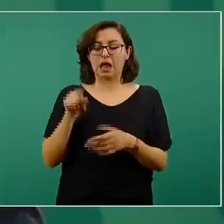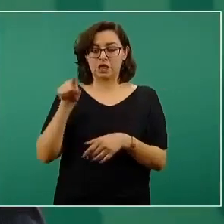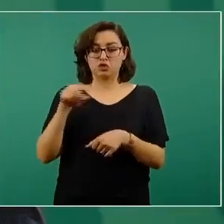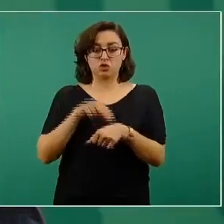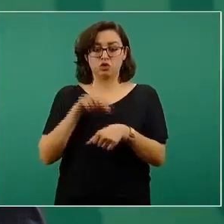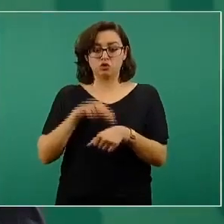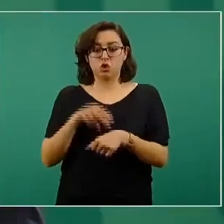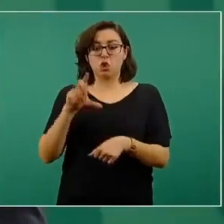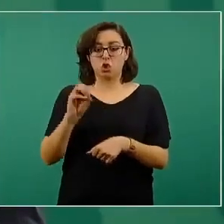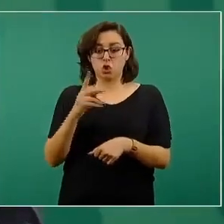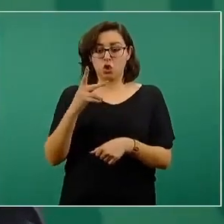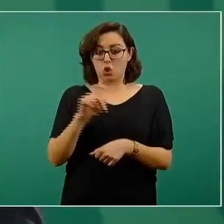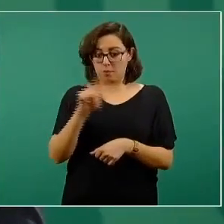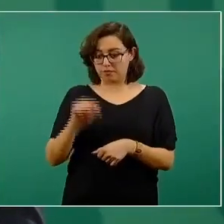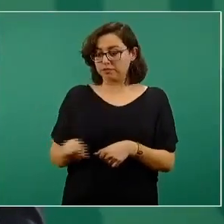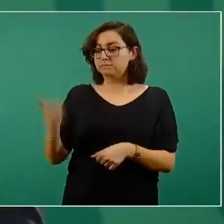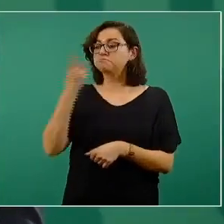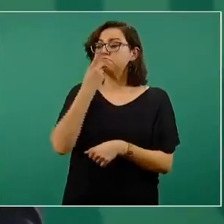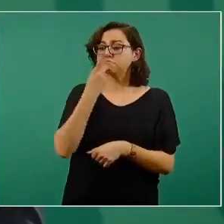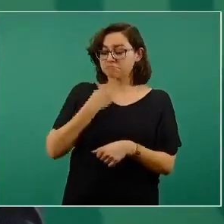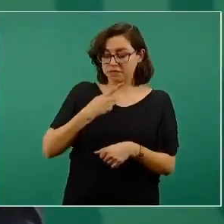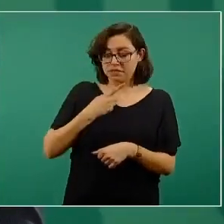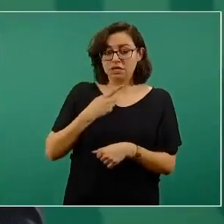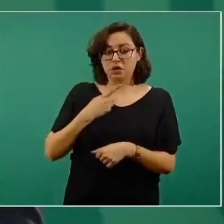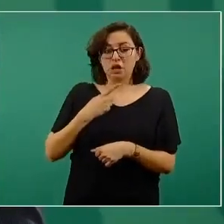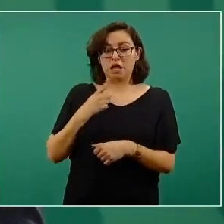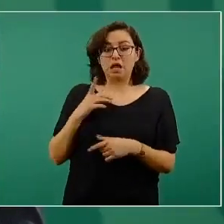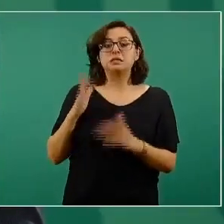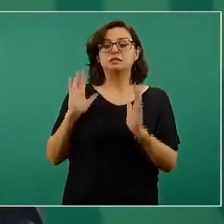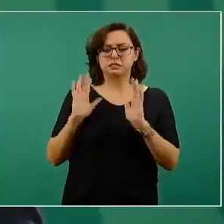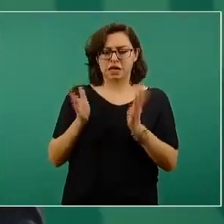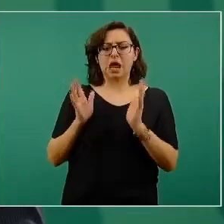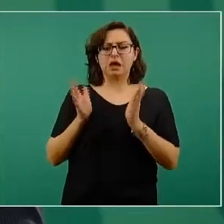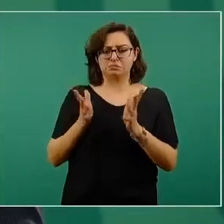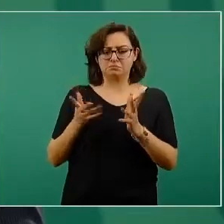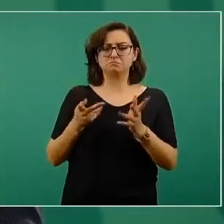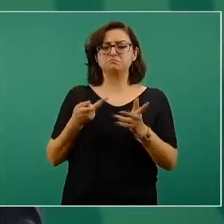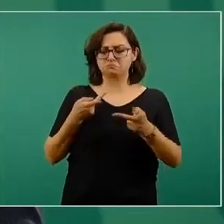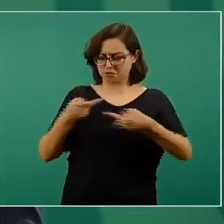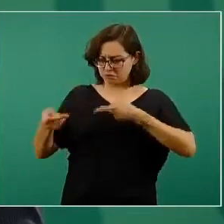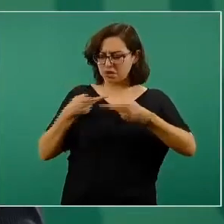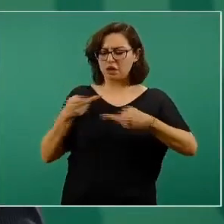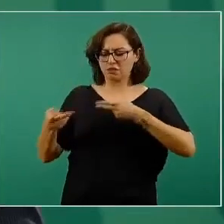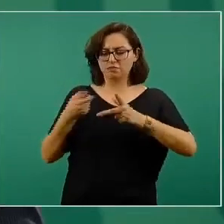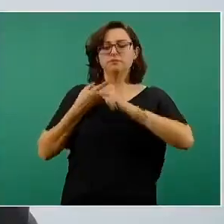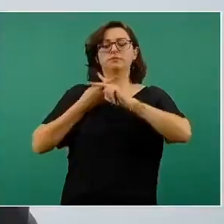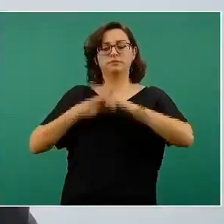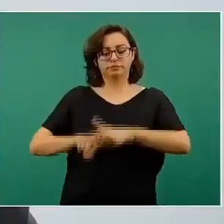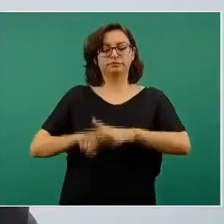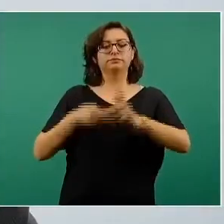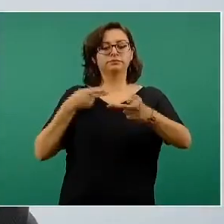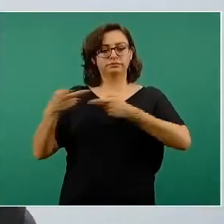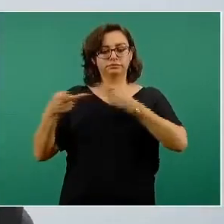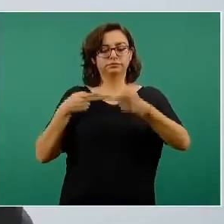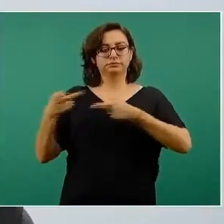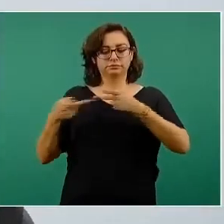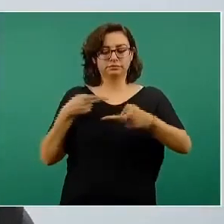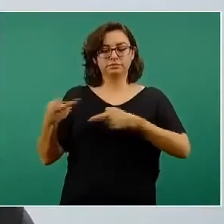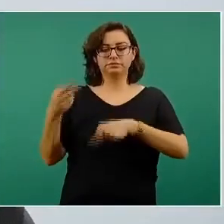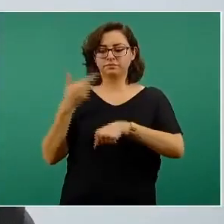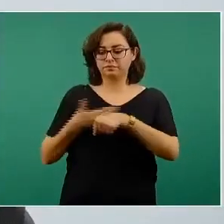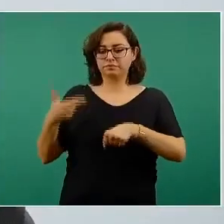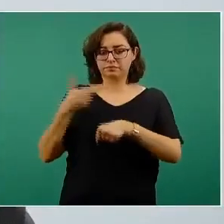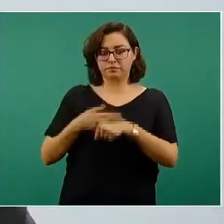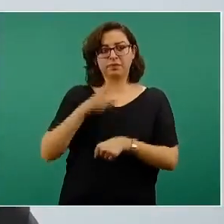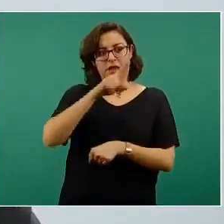coordinador del operativo en la Secretaría de Salud, que ya están iniciando ya con las